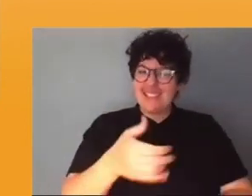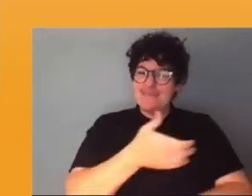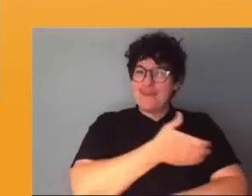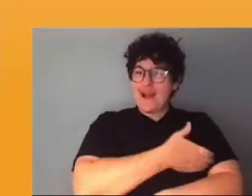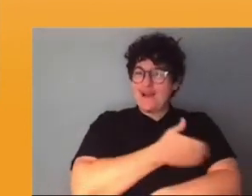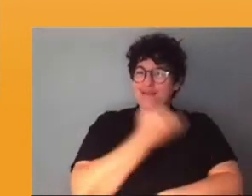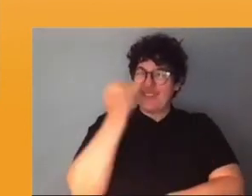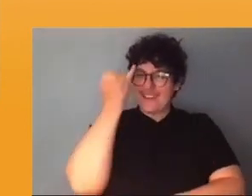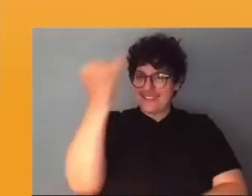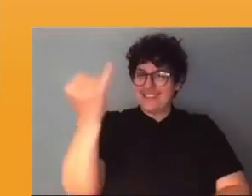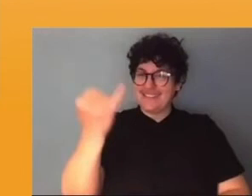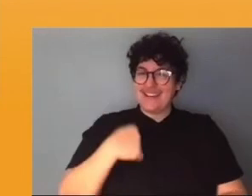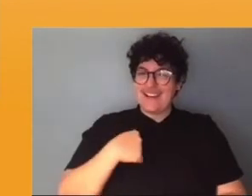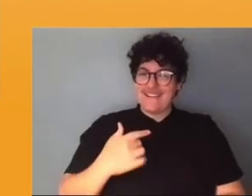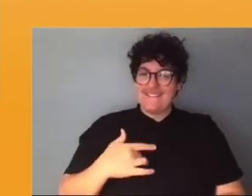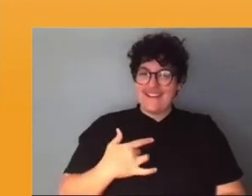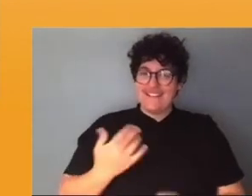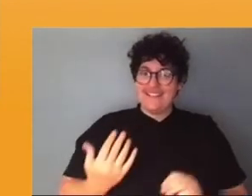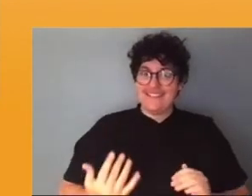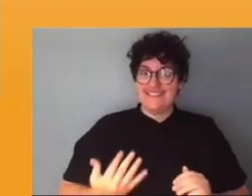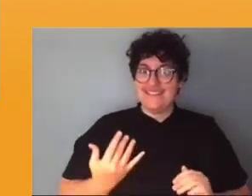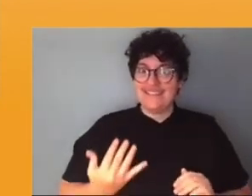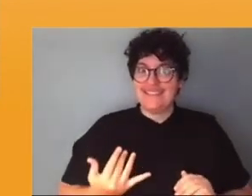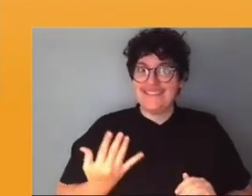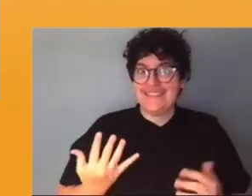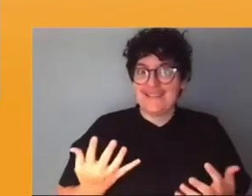Y me hace querer continuar